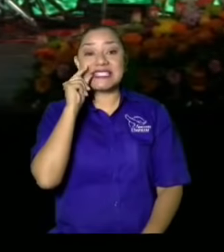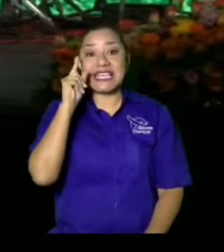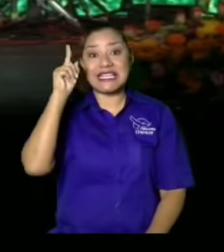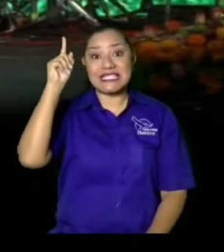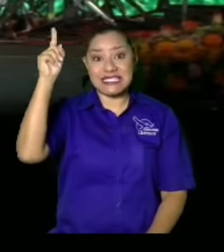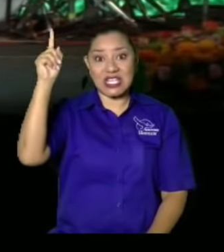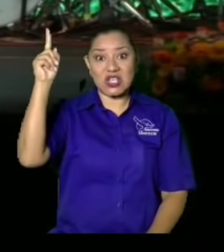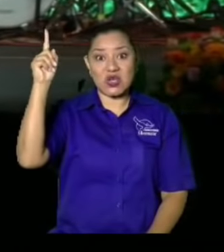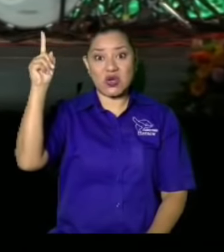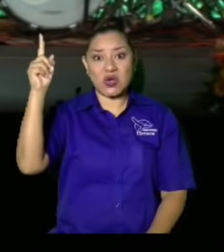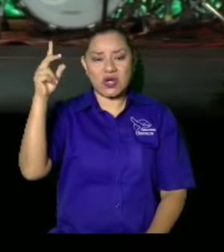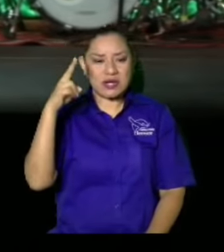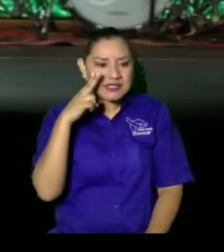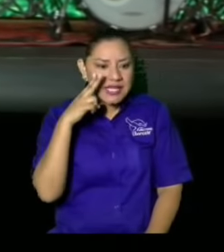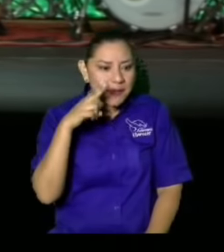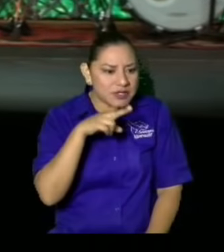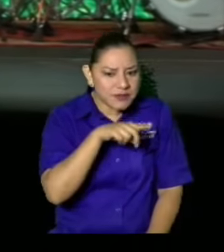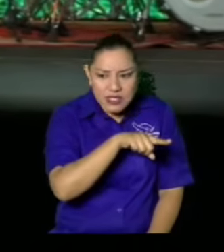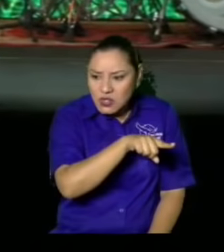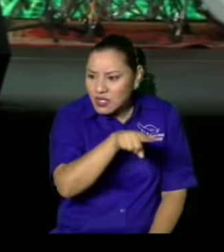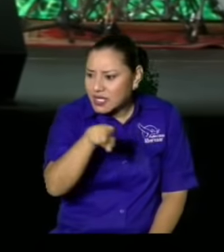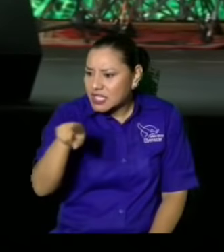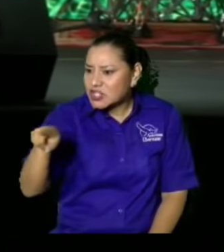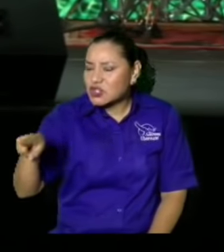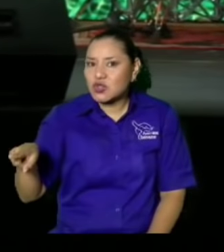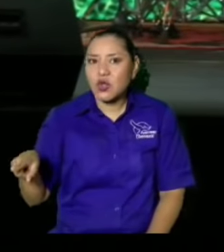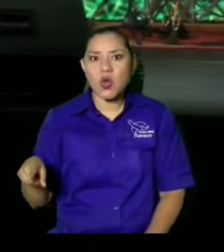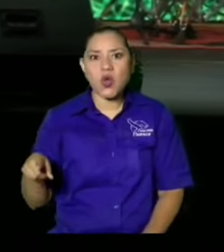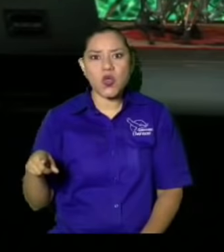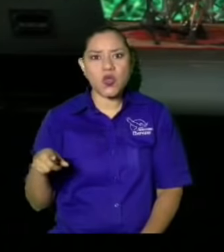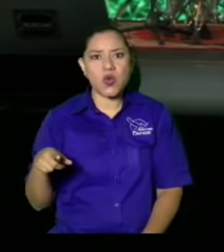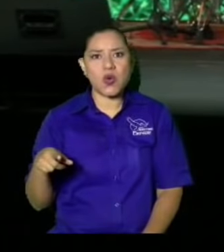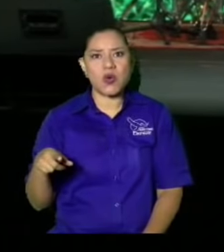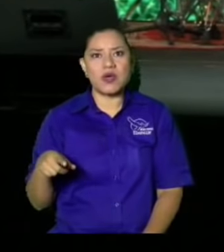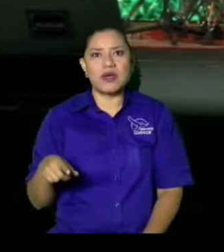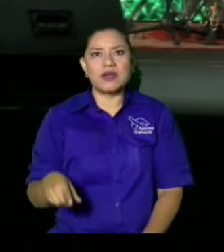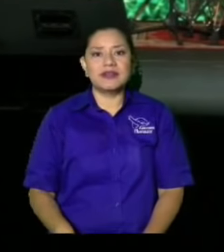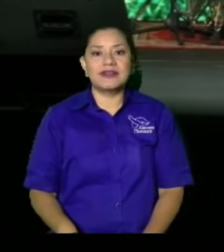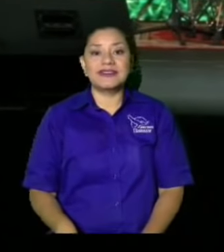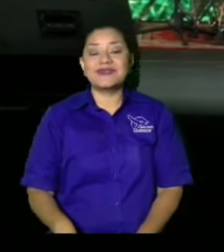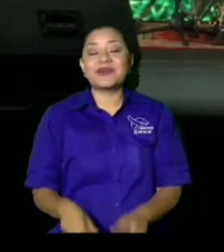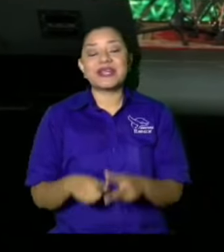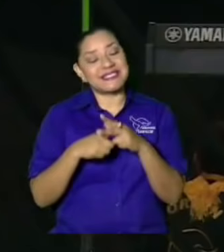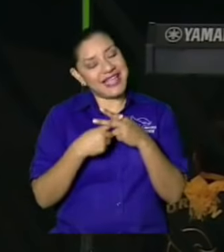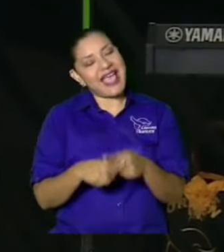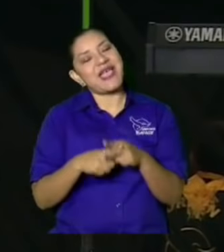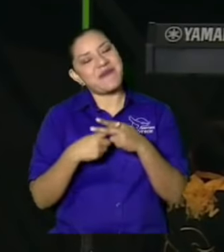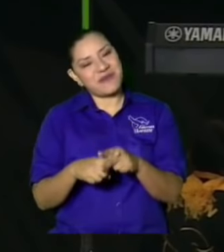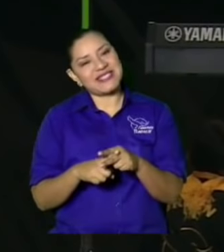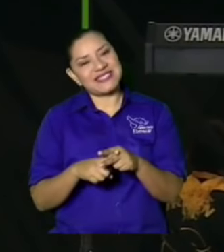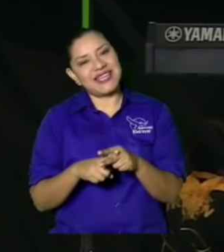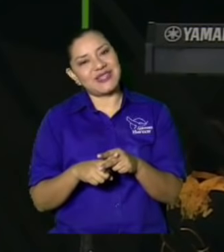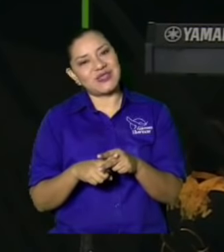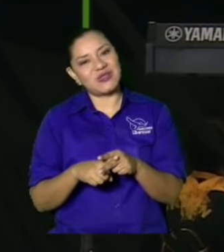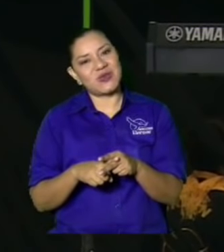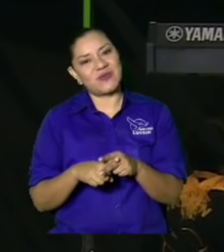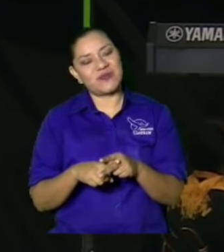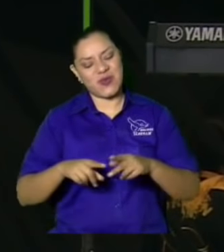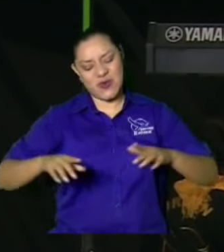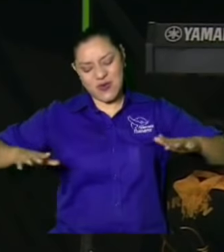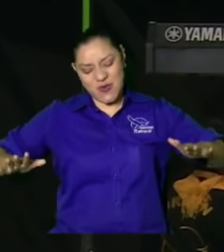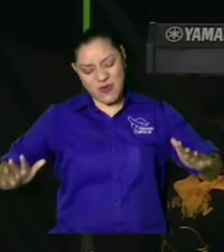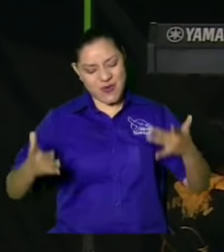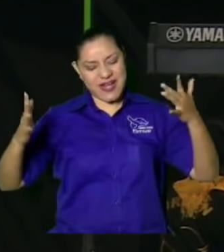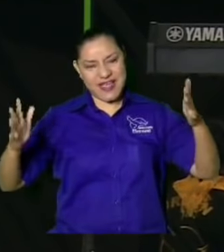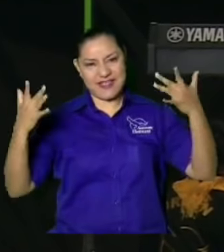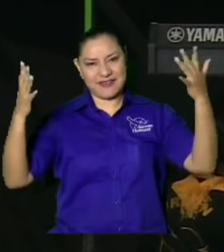viendo la mano poderosa de Dios, pues fíjese que está empezando un avivamiento. Le da gloria a Dios, pero mire este avivamiento